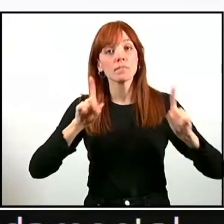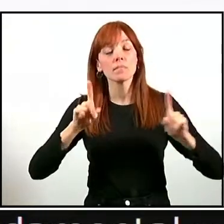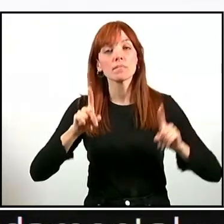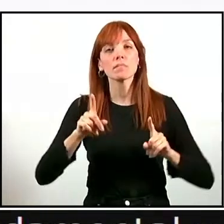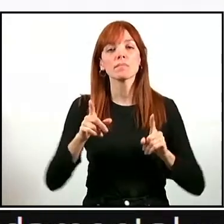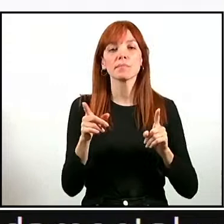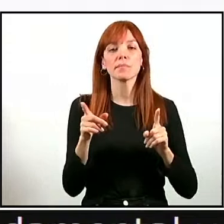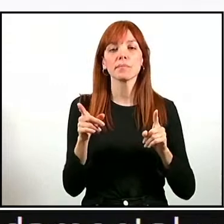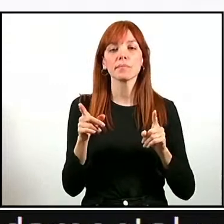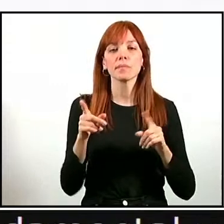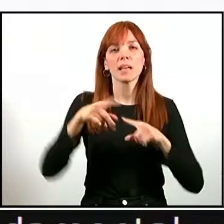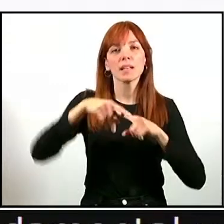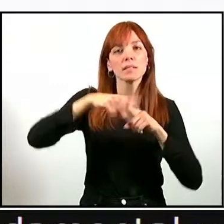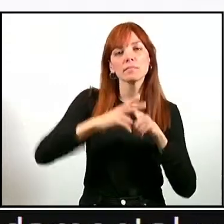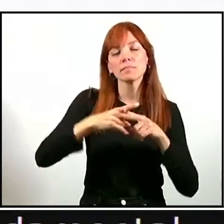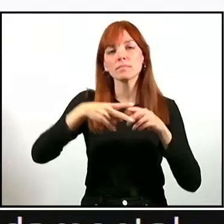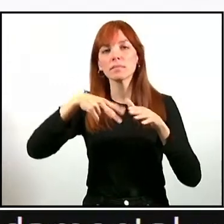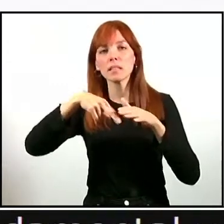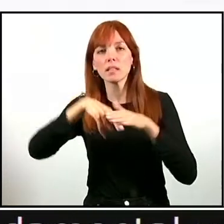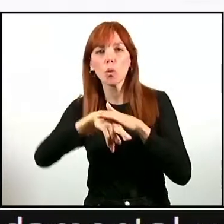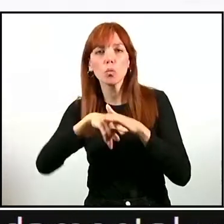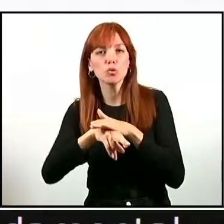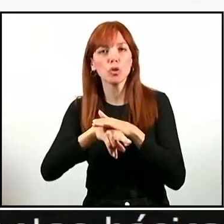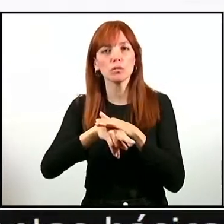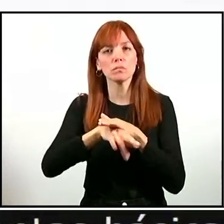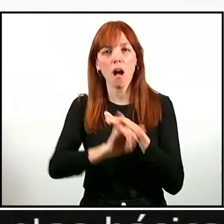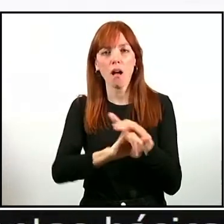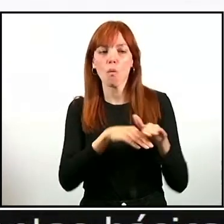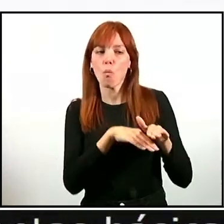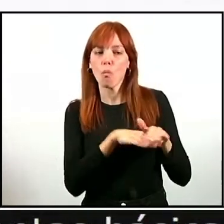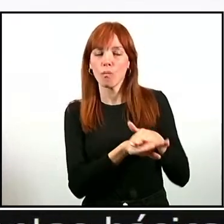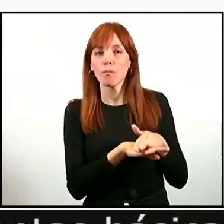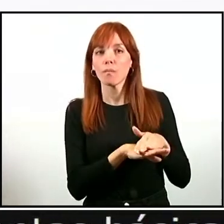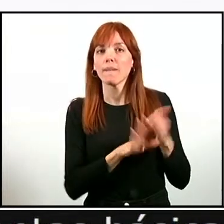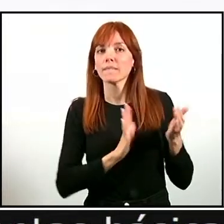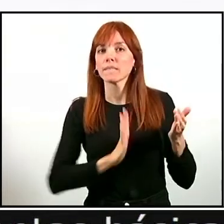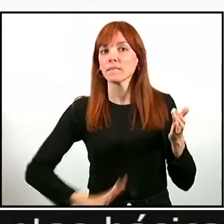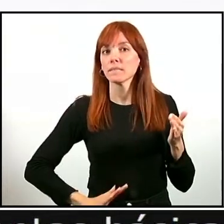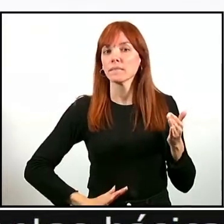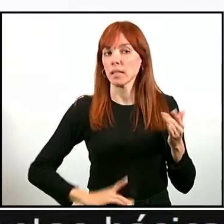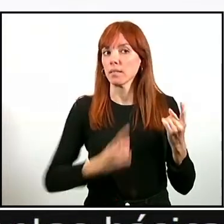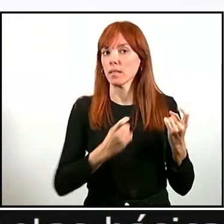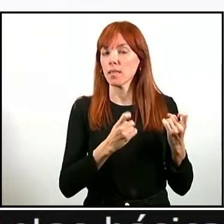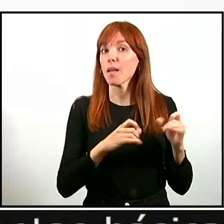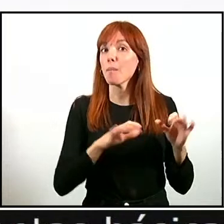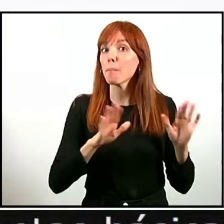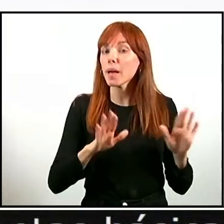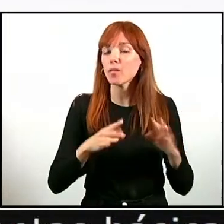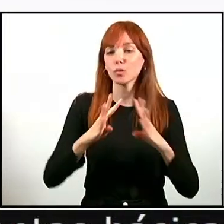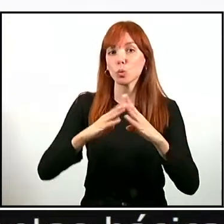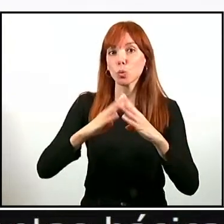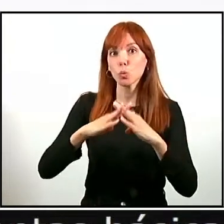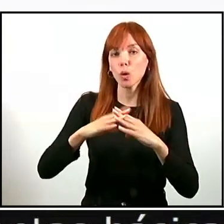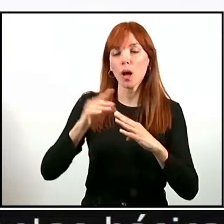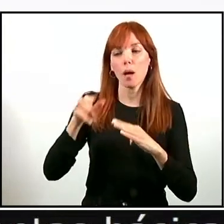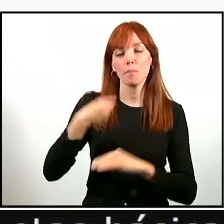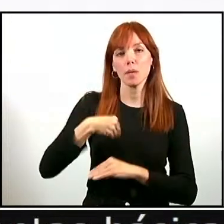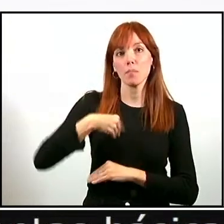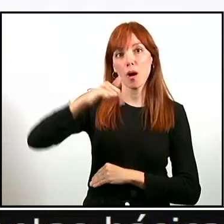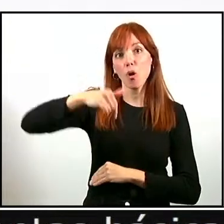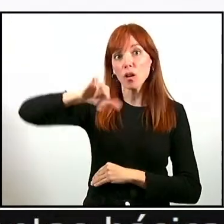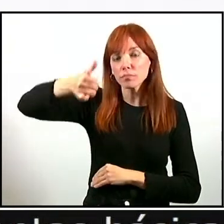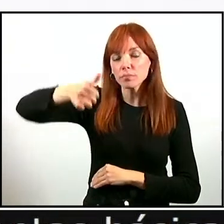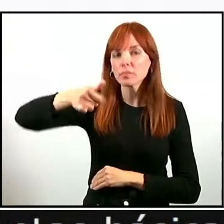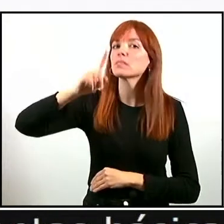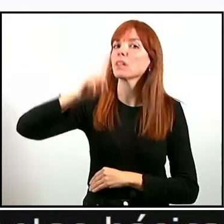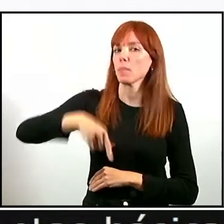tener herramientas básicas, sino también tener infraestructuras como la que hoy aprobamos el